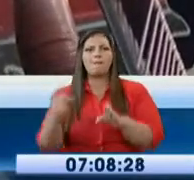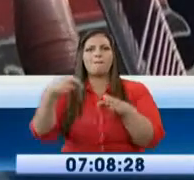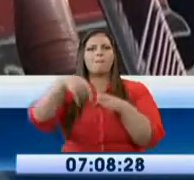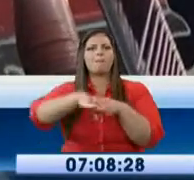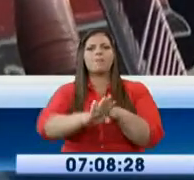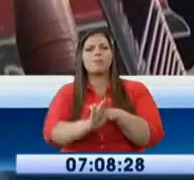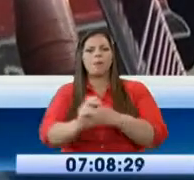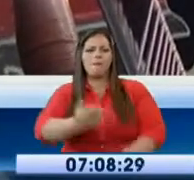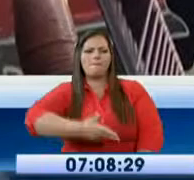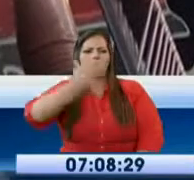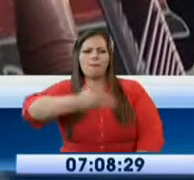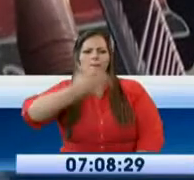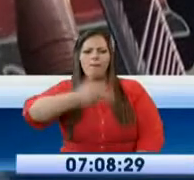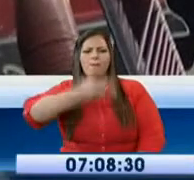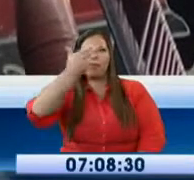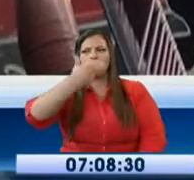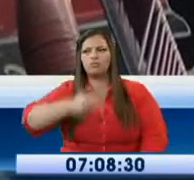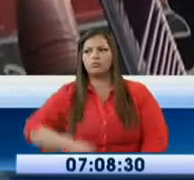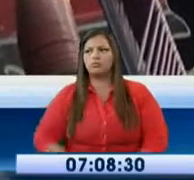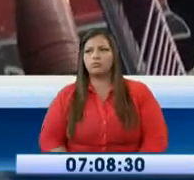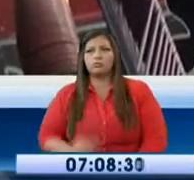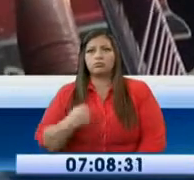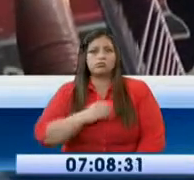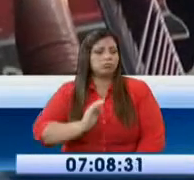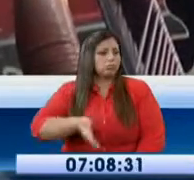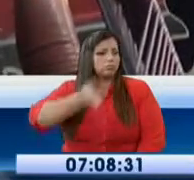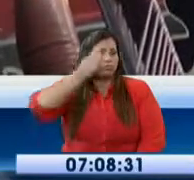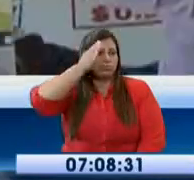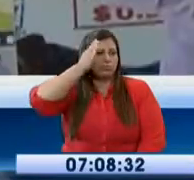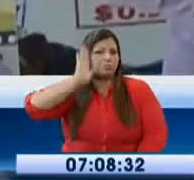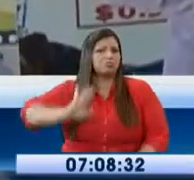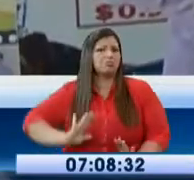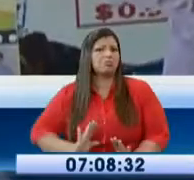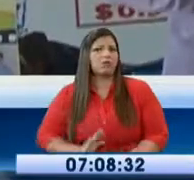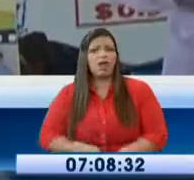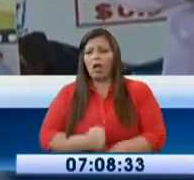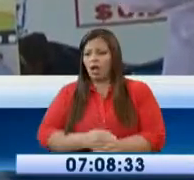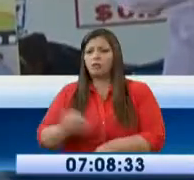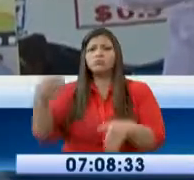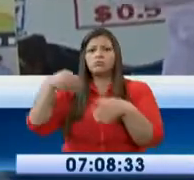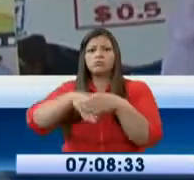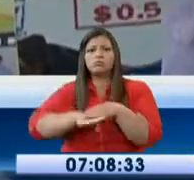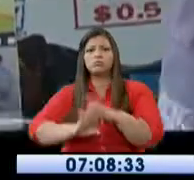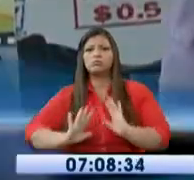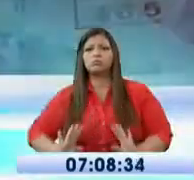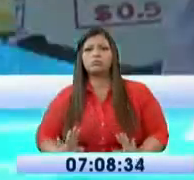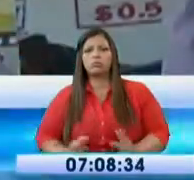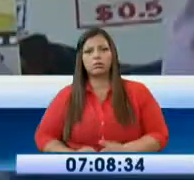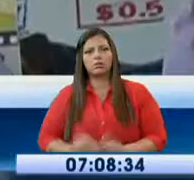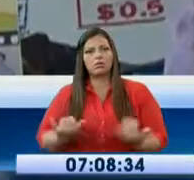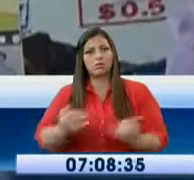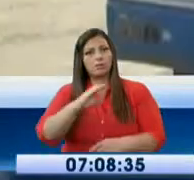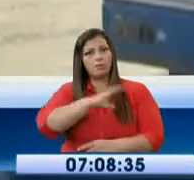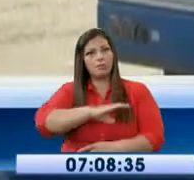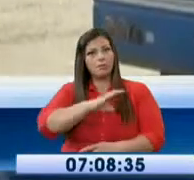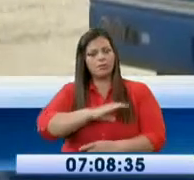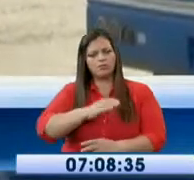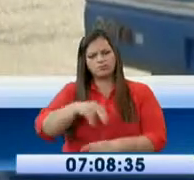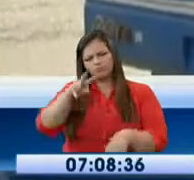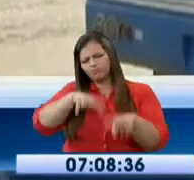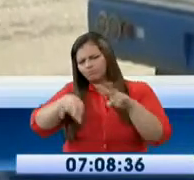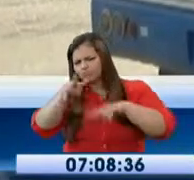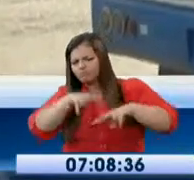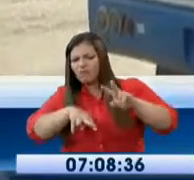no hemos percatado nada de decir así. Como toda persona. La policía maneja como hipótesis que se trate de una